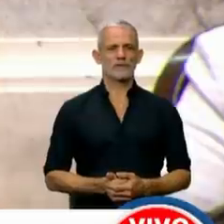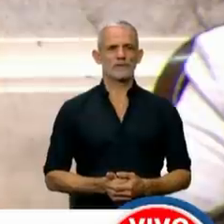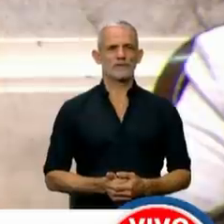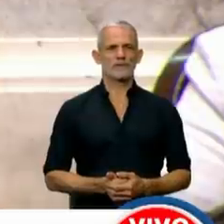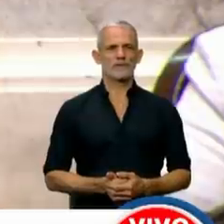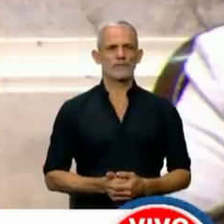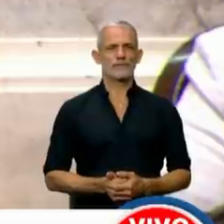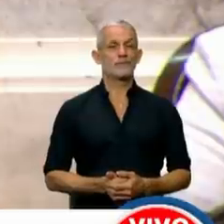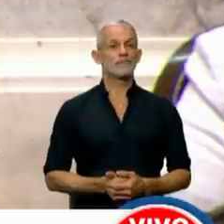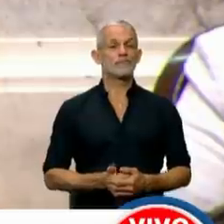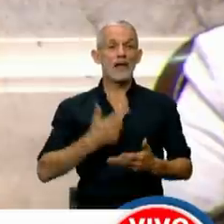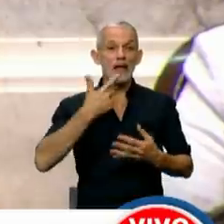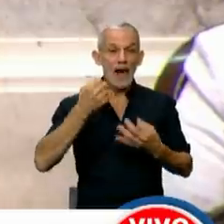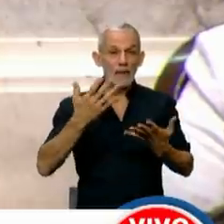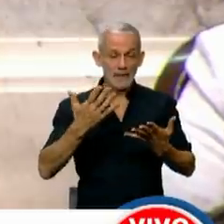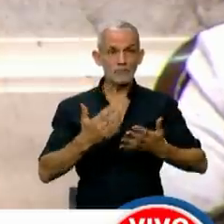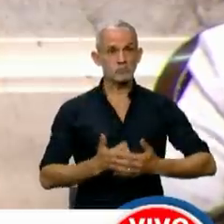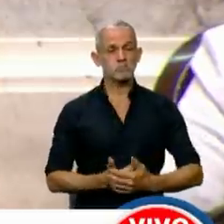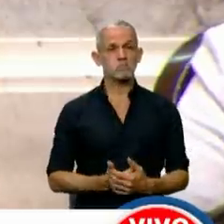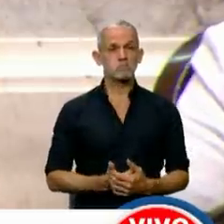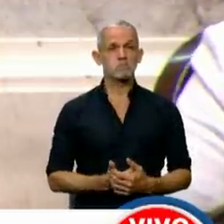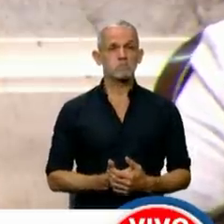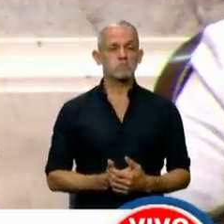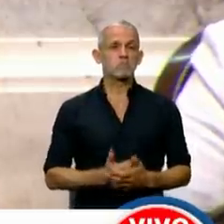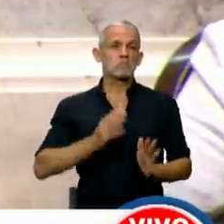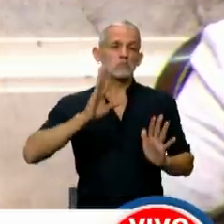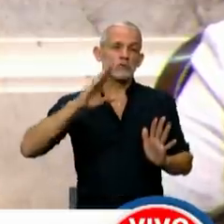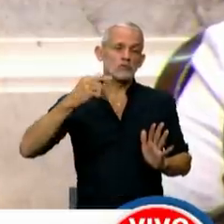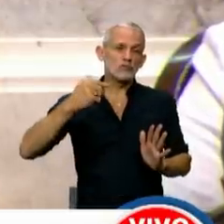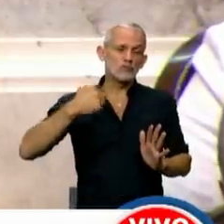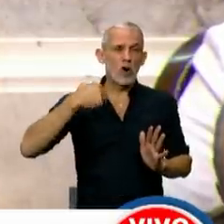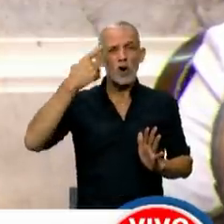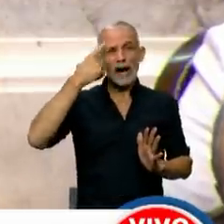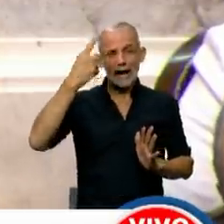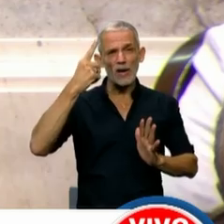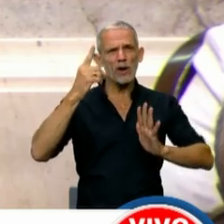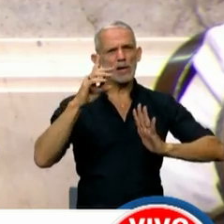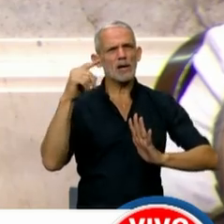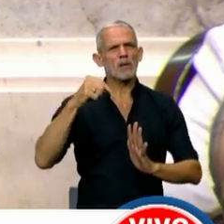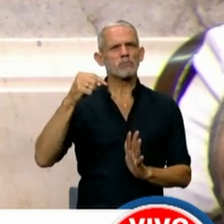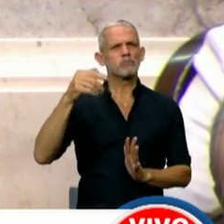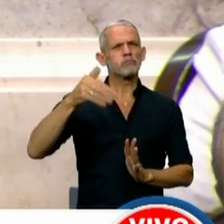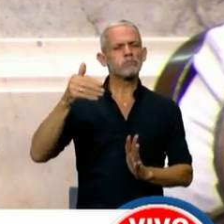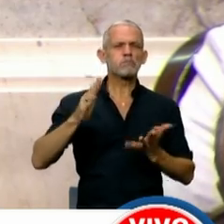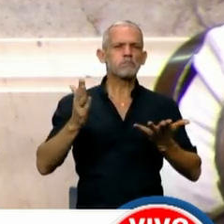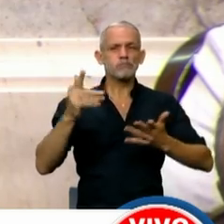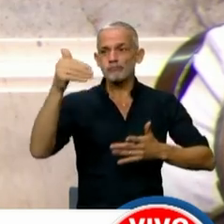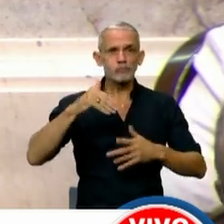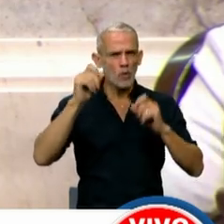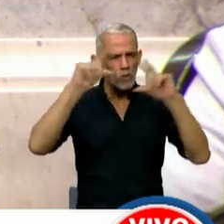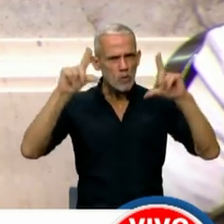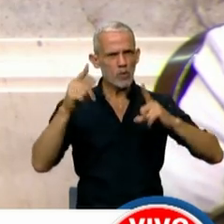la verdad que bueno creo que asistimos asombrados a este debate